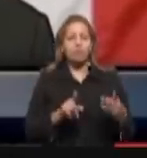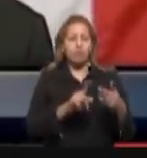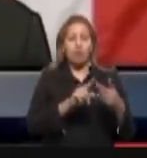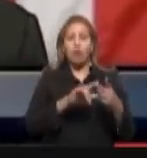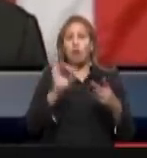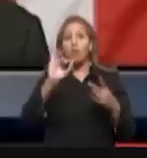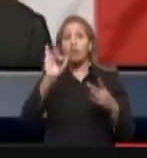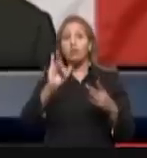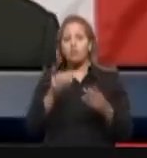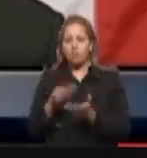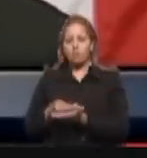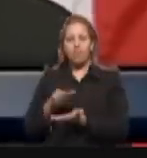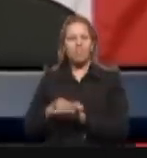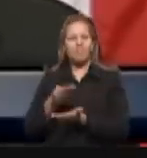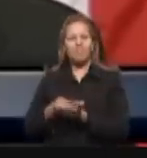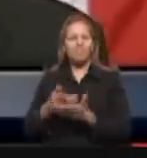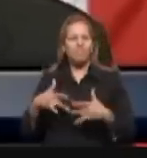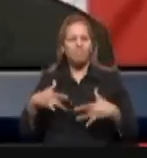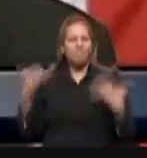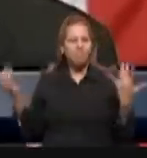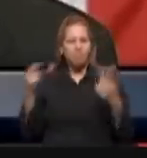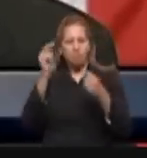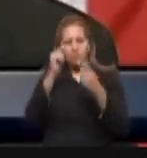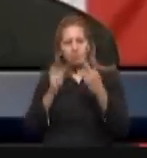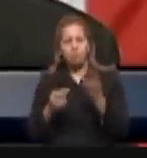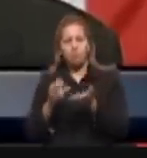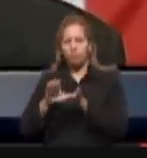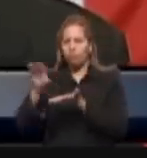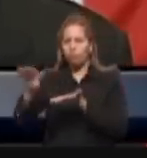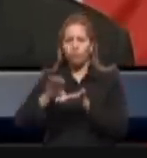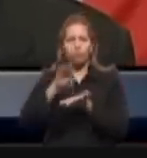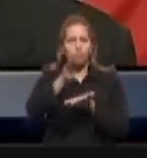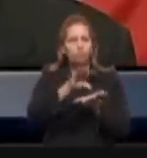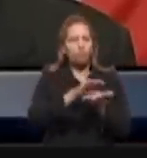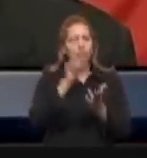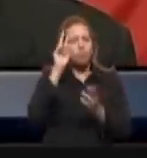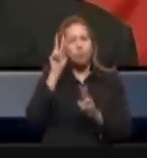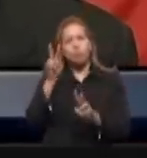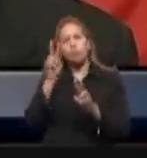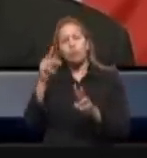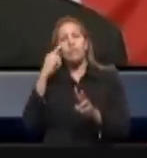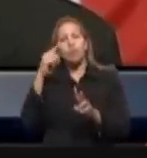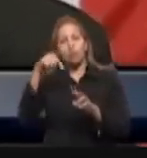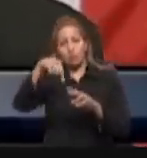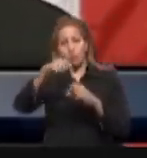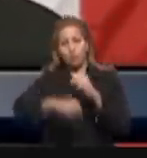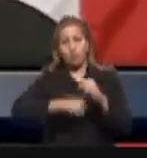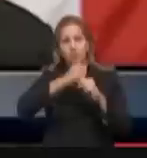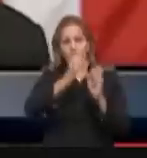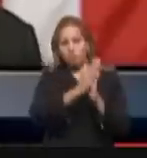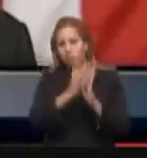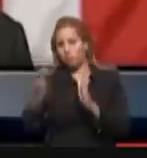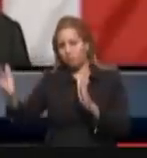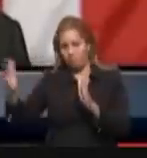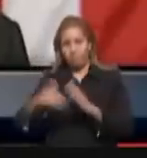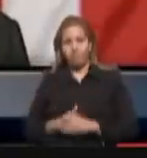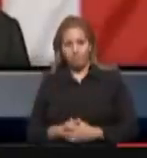sobre las condiciones del Tesoro de Puerto Rico y los desembolsos propuestos para el año económico